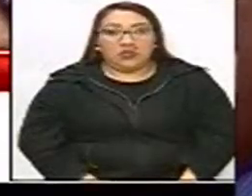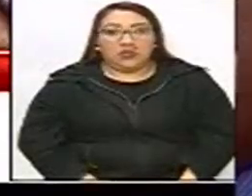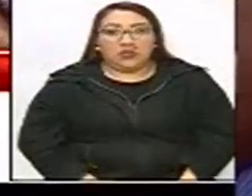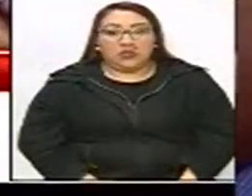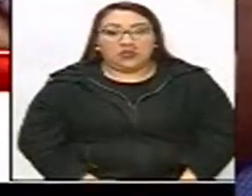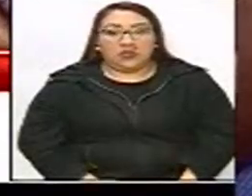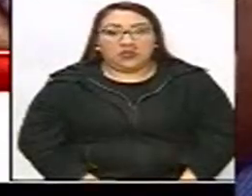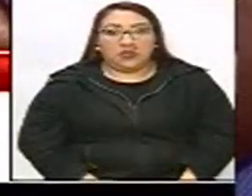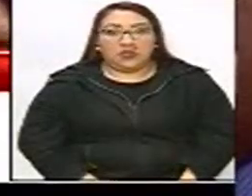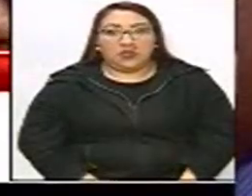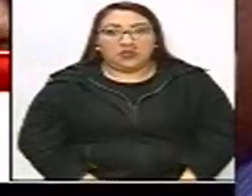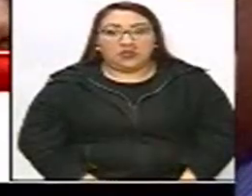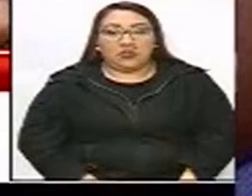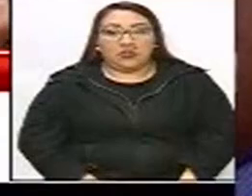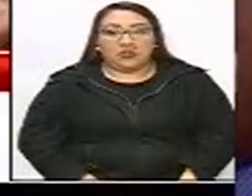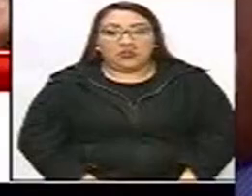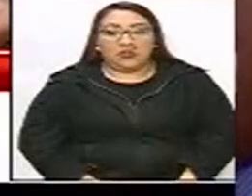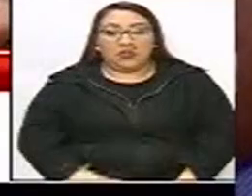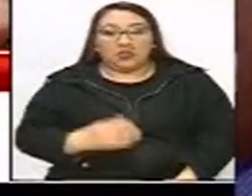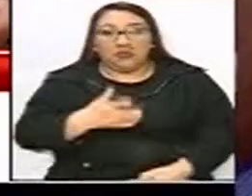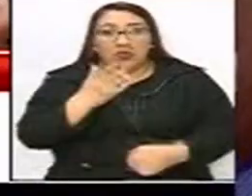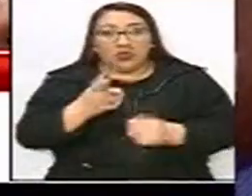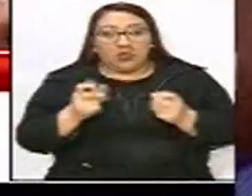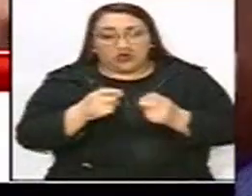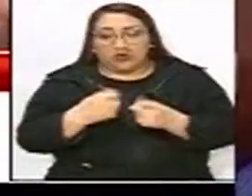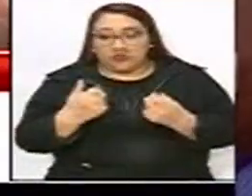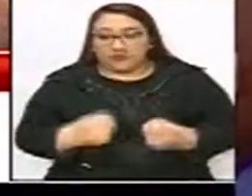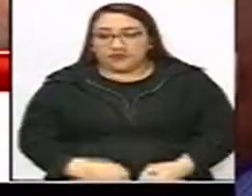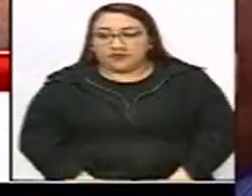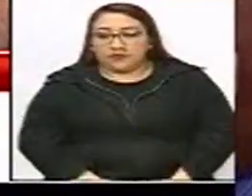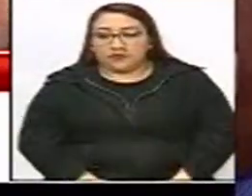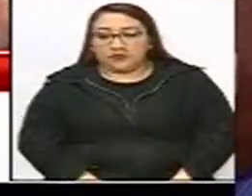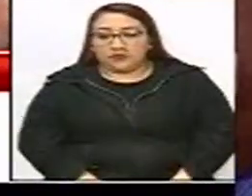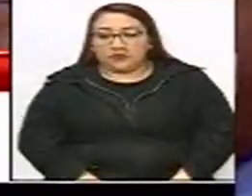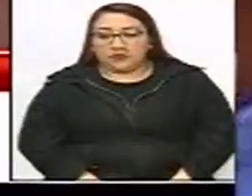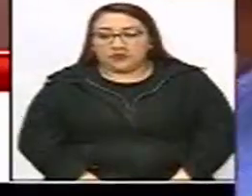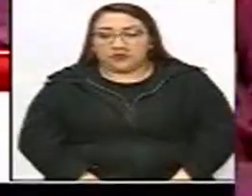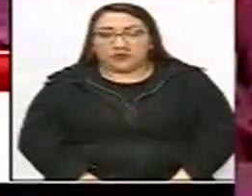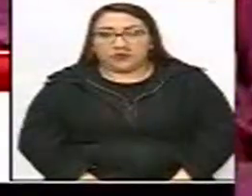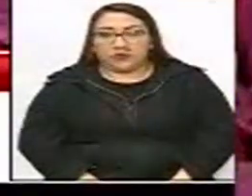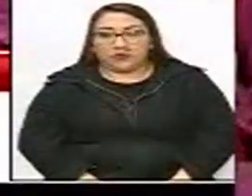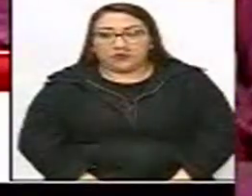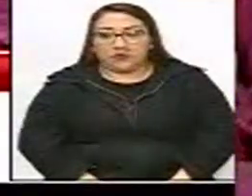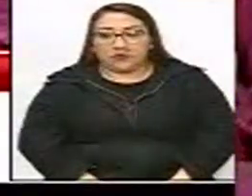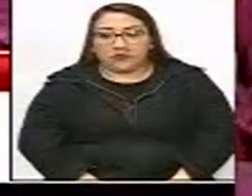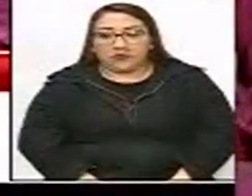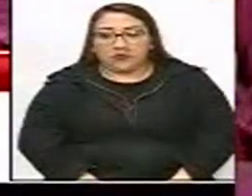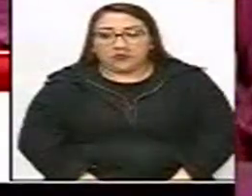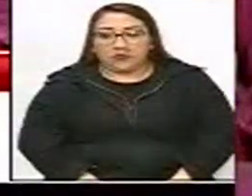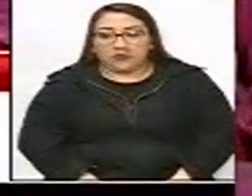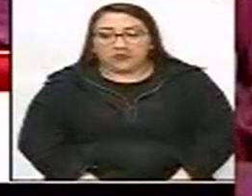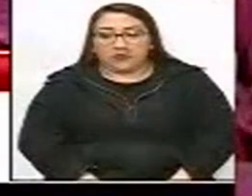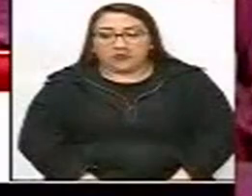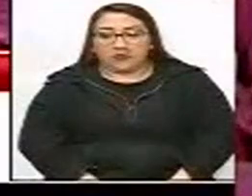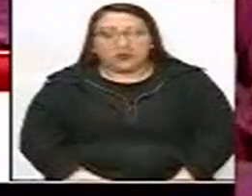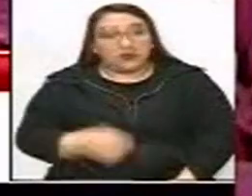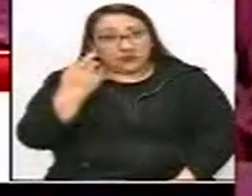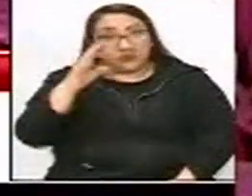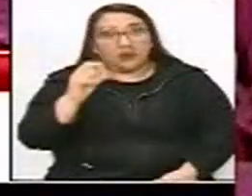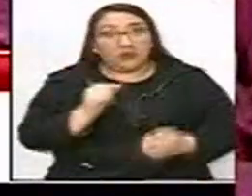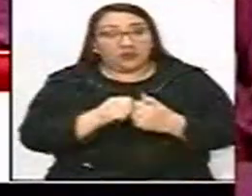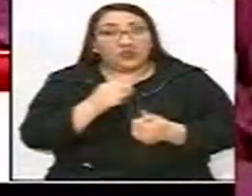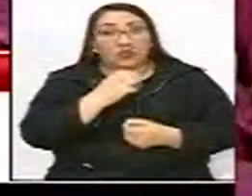Eso sería todo, señores congresistas. Bueno, indudablemente ya sabemos la posición de la